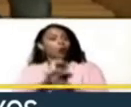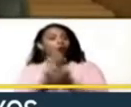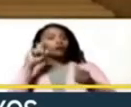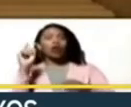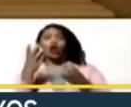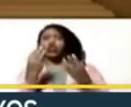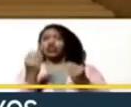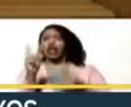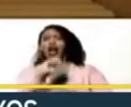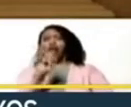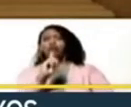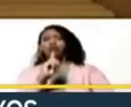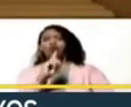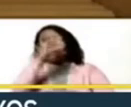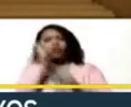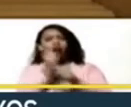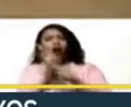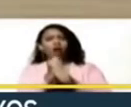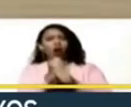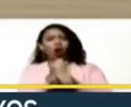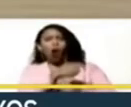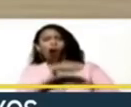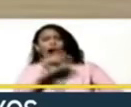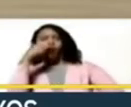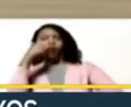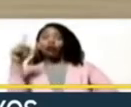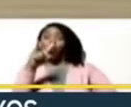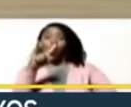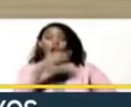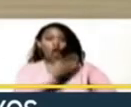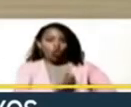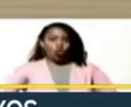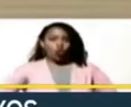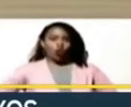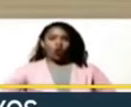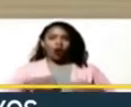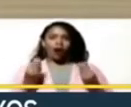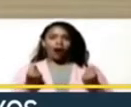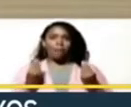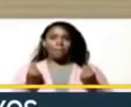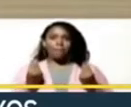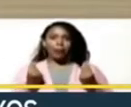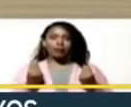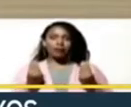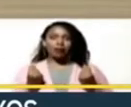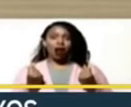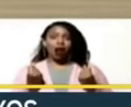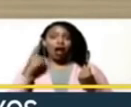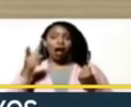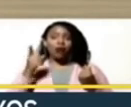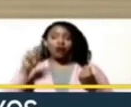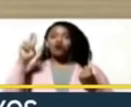es la supervivencia de la especie humana. También el presidente Maduro habló sobre el reintegro de Venezuela a la